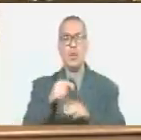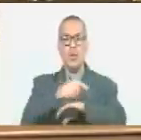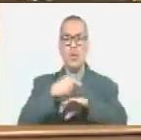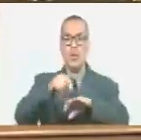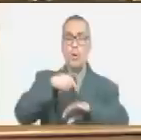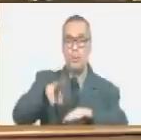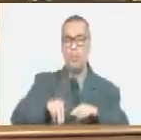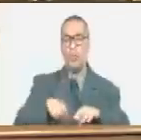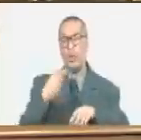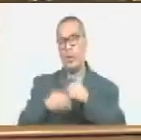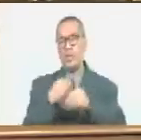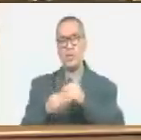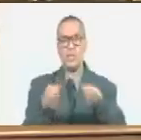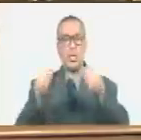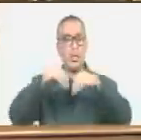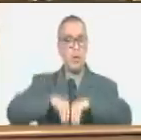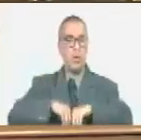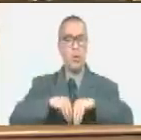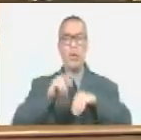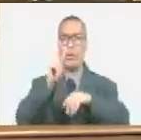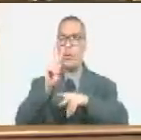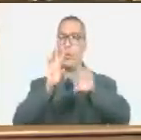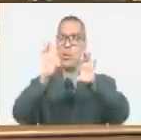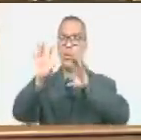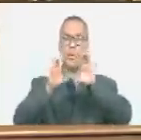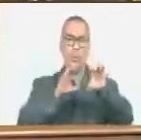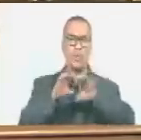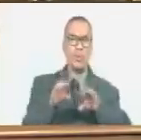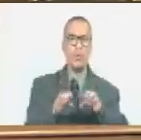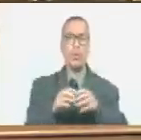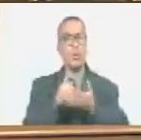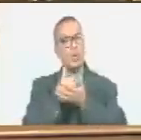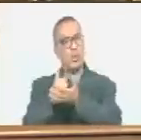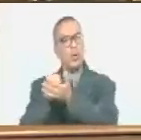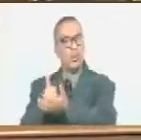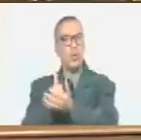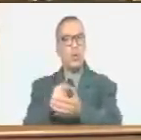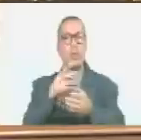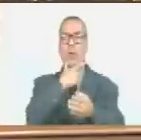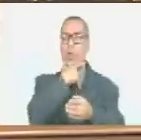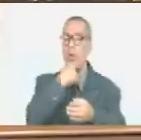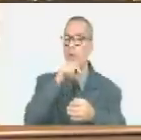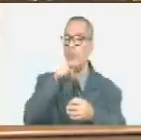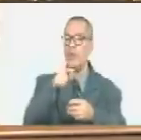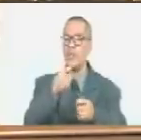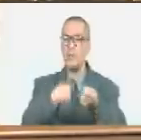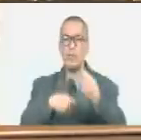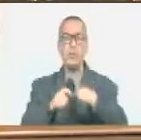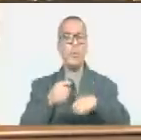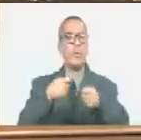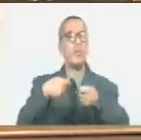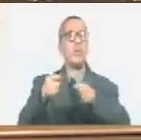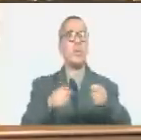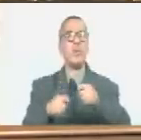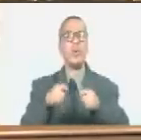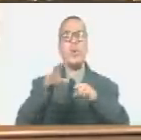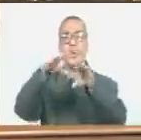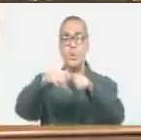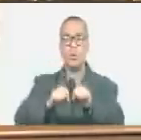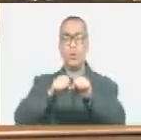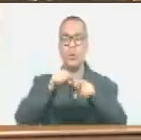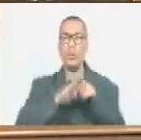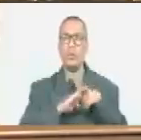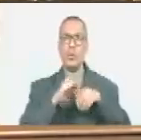podrá celebrar acuerdos bilaterales y multilaterales de cooperación para facilitar la administración o recuperación de